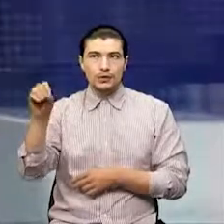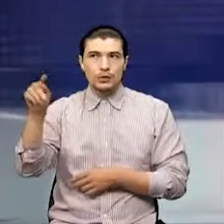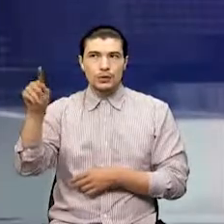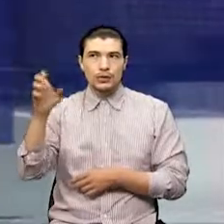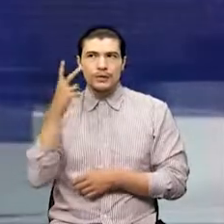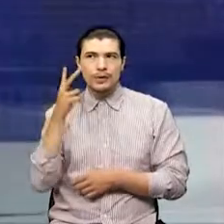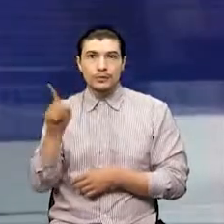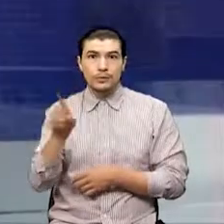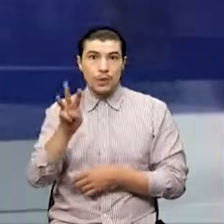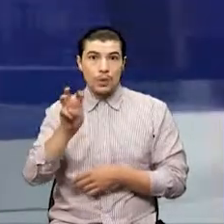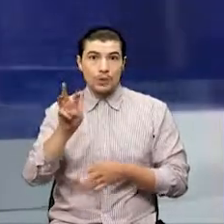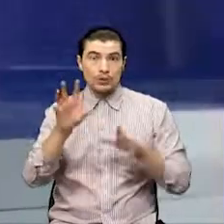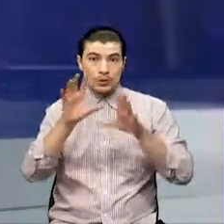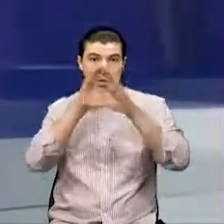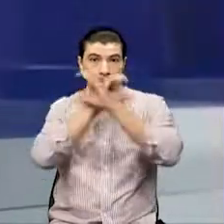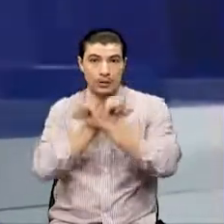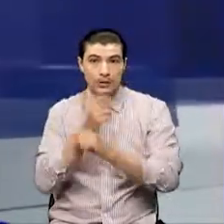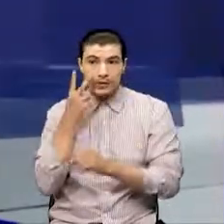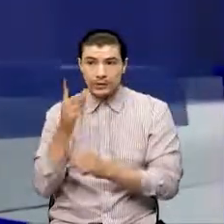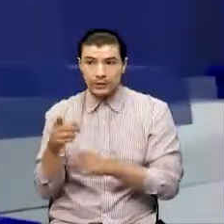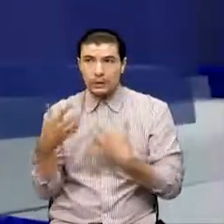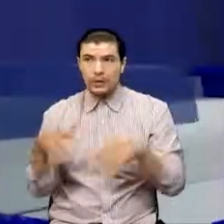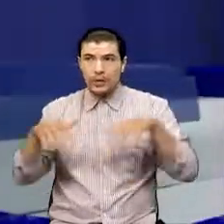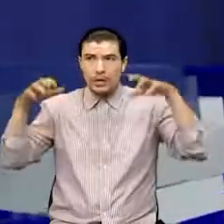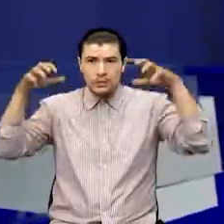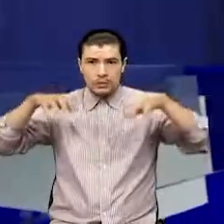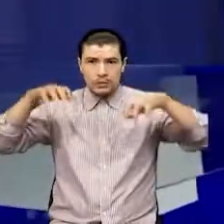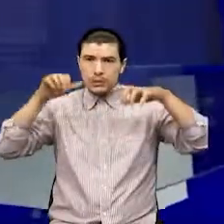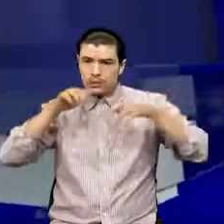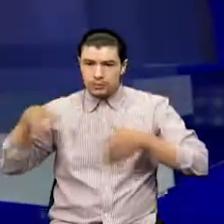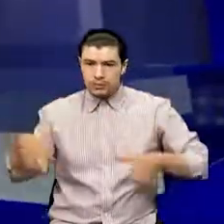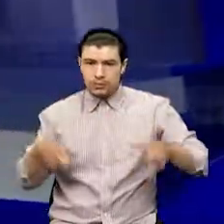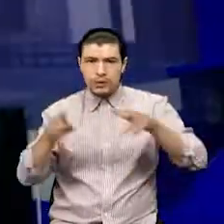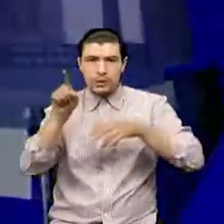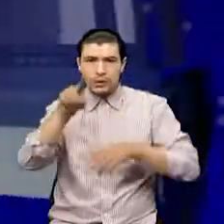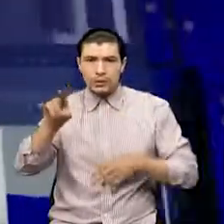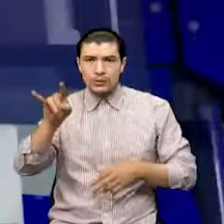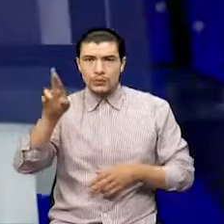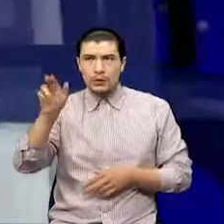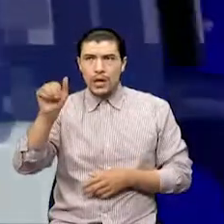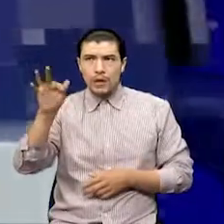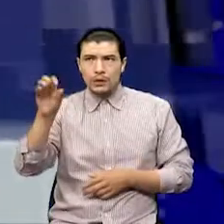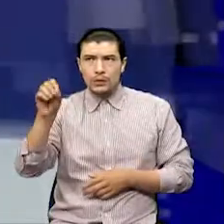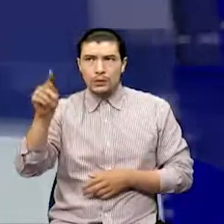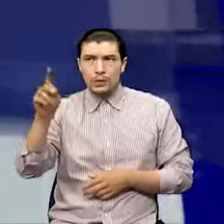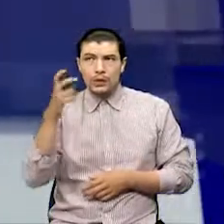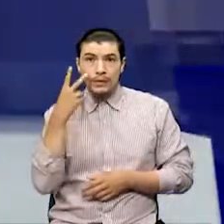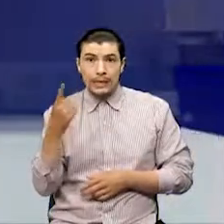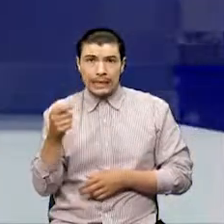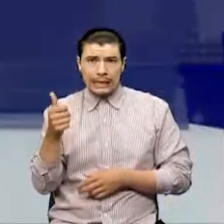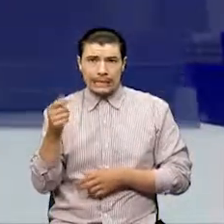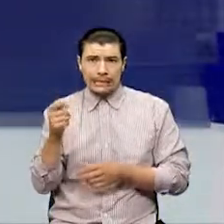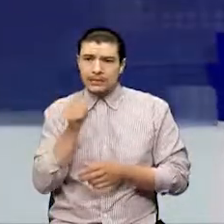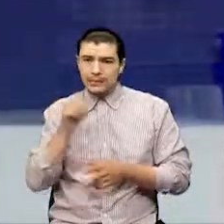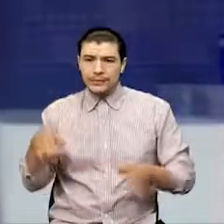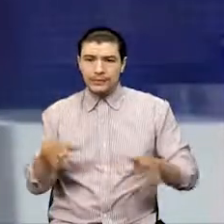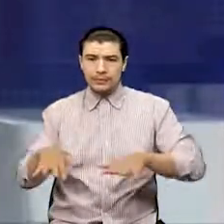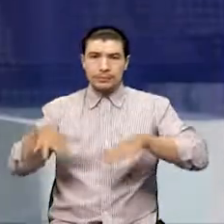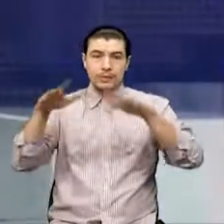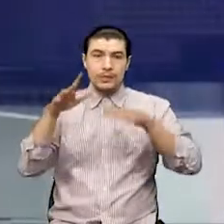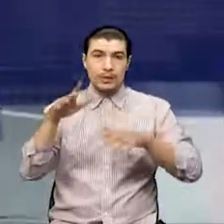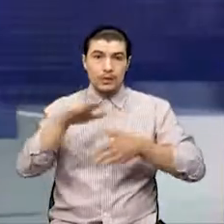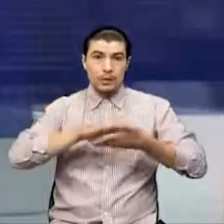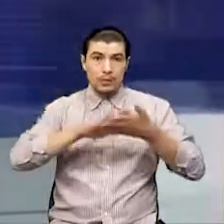las 8 de la noche y tras el incremento en la corriente de la quebrada Suratoque, que amenazó con desbordarse, los habitantes del barrio Villa Piedra del